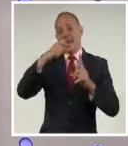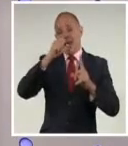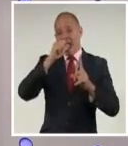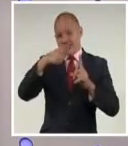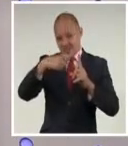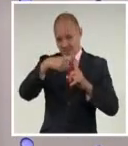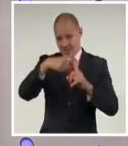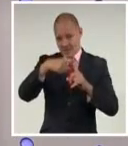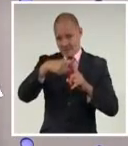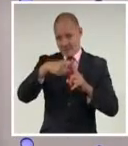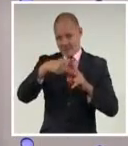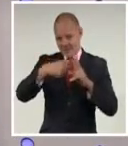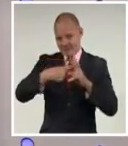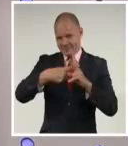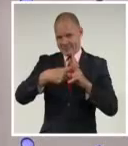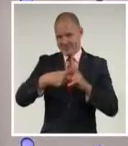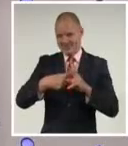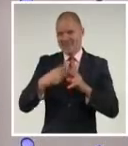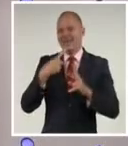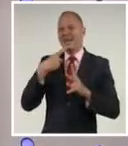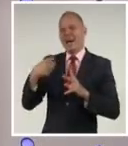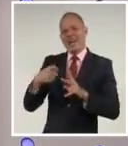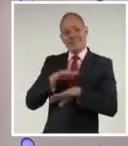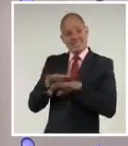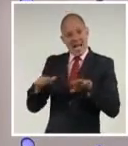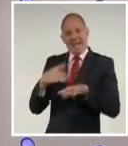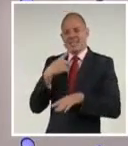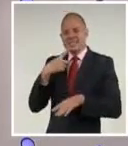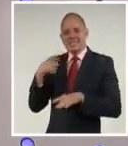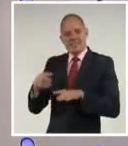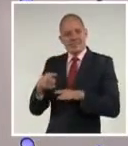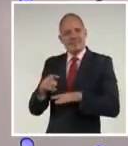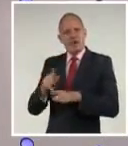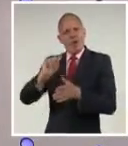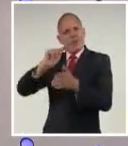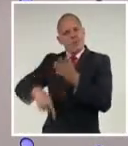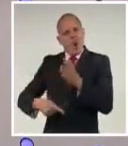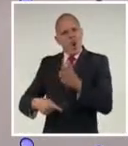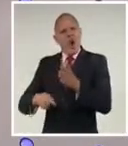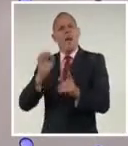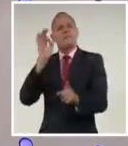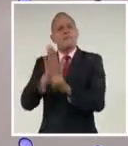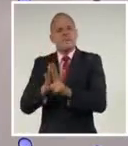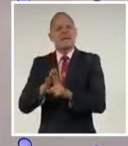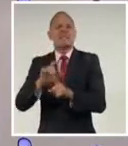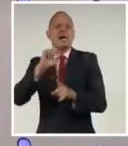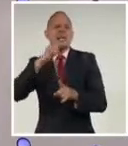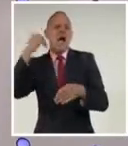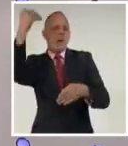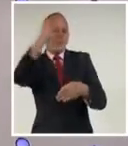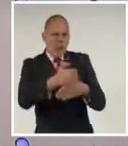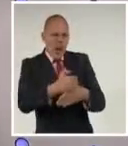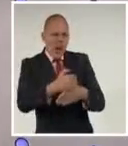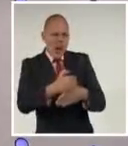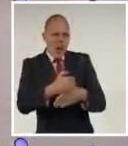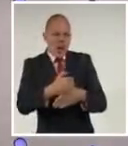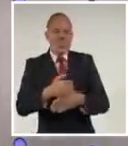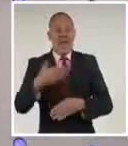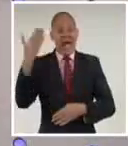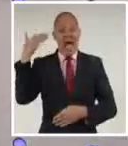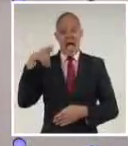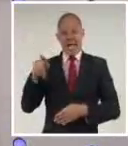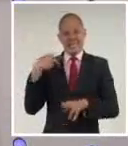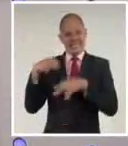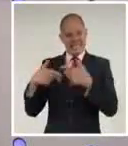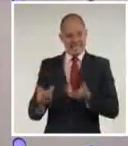distinto, contradictorio con lo que ellos tenían armado aquí. El negocio perfecto de llevarse el azúcar y vendernos caramelos, de perseguir a los capos de la